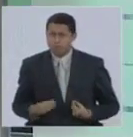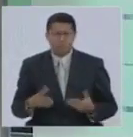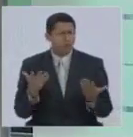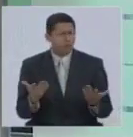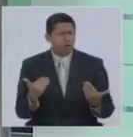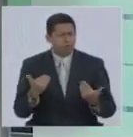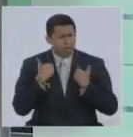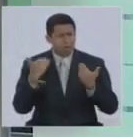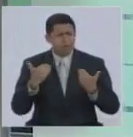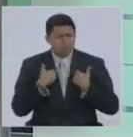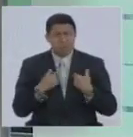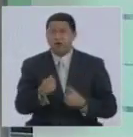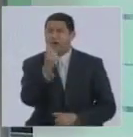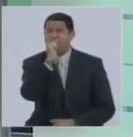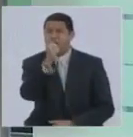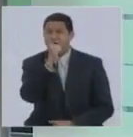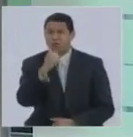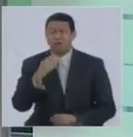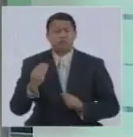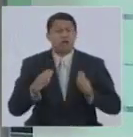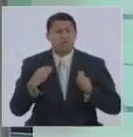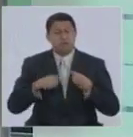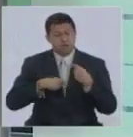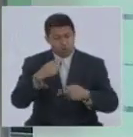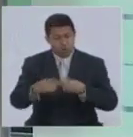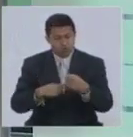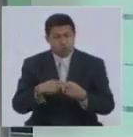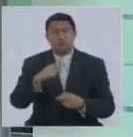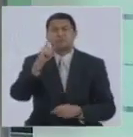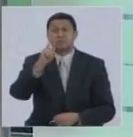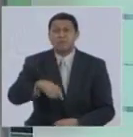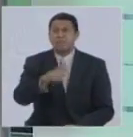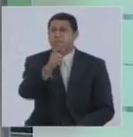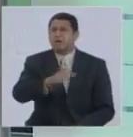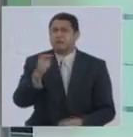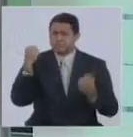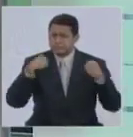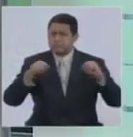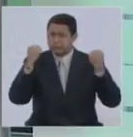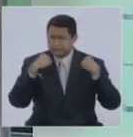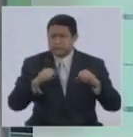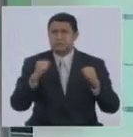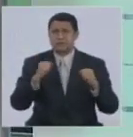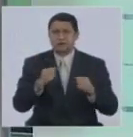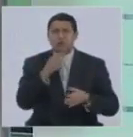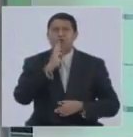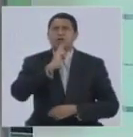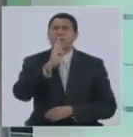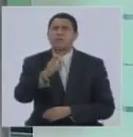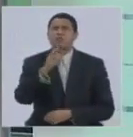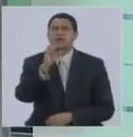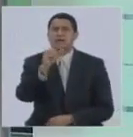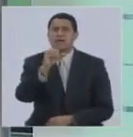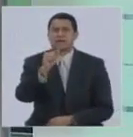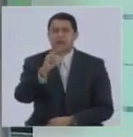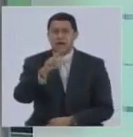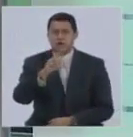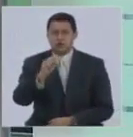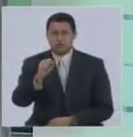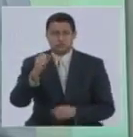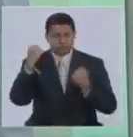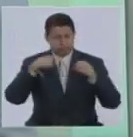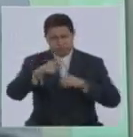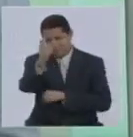el tabaquismo y el alcohol en nuestra vida diaria? Y sobre todo a las personas que entrenan, todo esto nos lo estará respondiendo Carlos Acuñas,